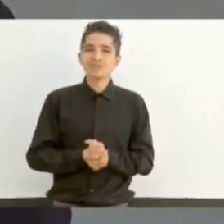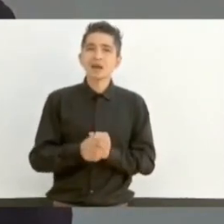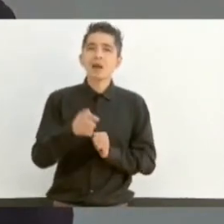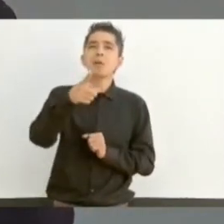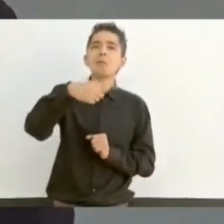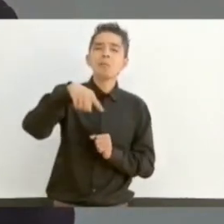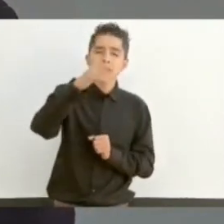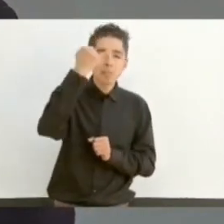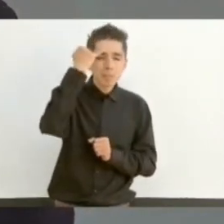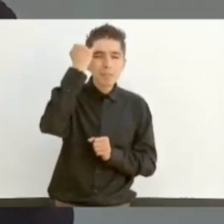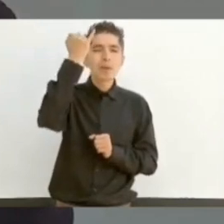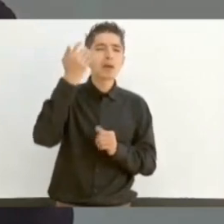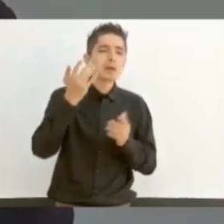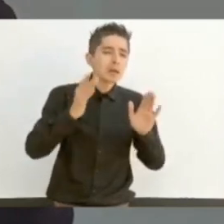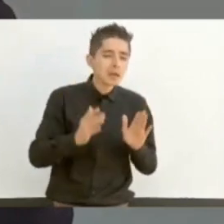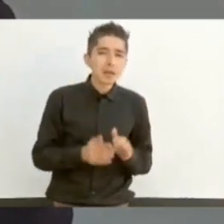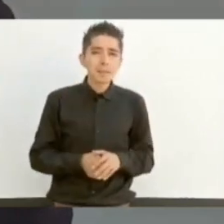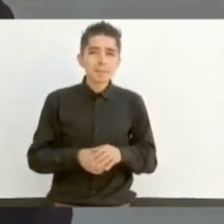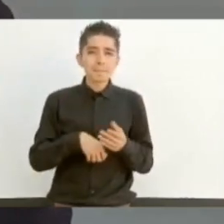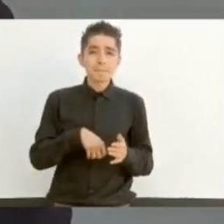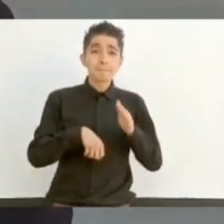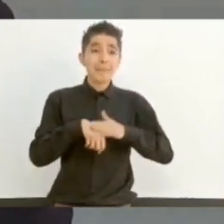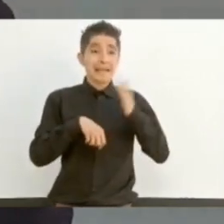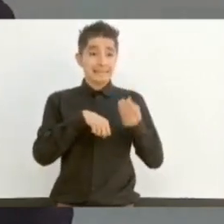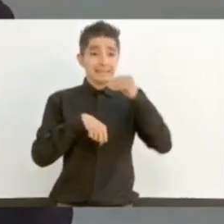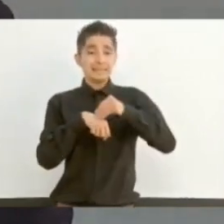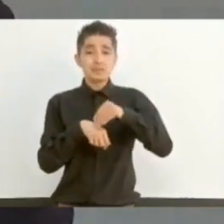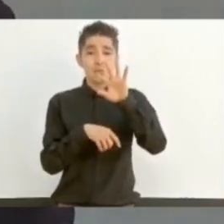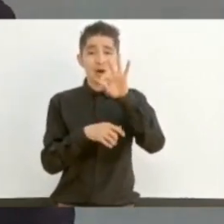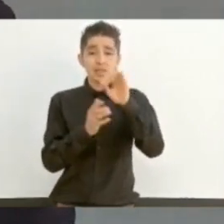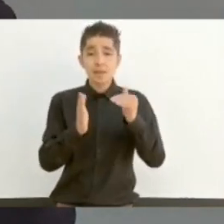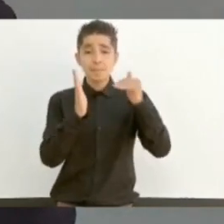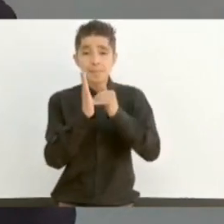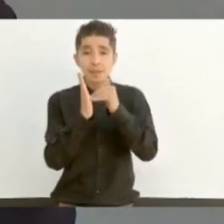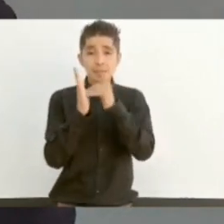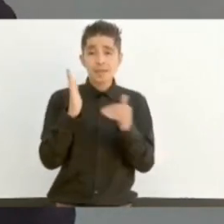Imagínense, más de 40,000 millones de dólares